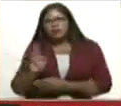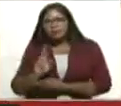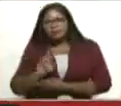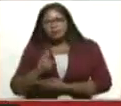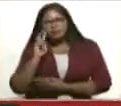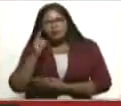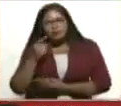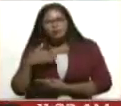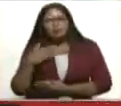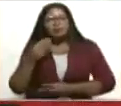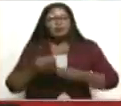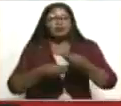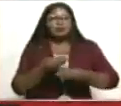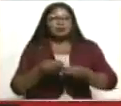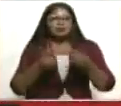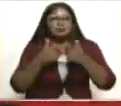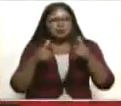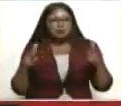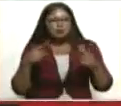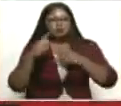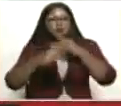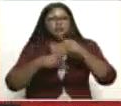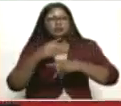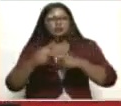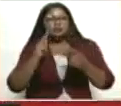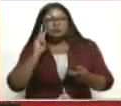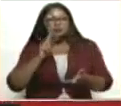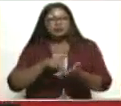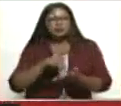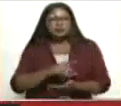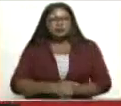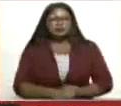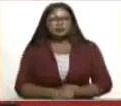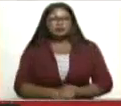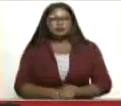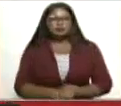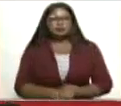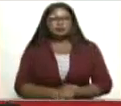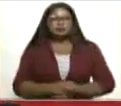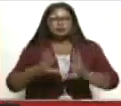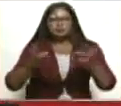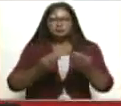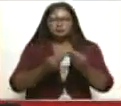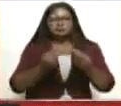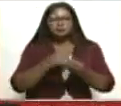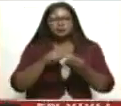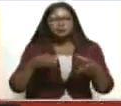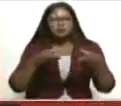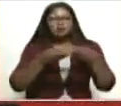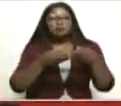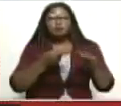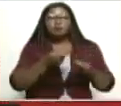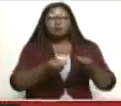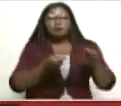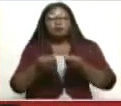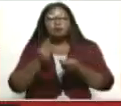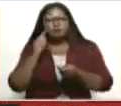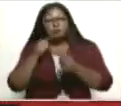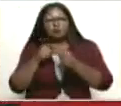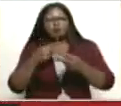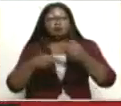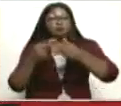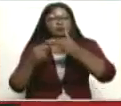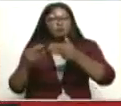hará posible un amplio proceso de participación. La cooperación entre las partes en el mecanismo ha sido